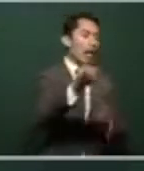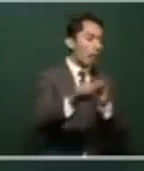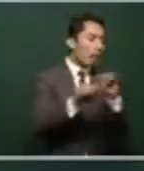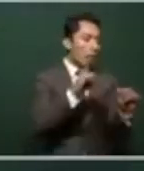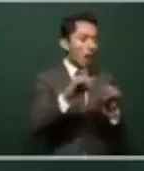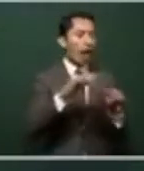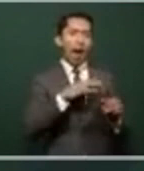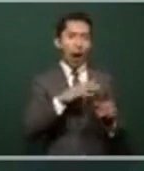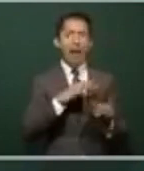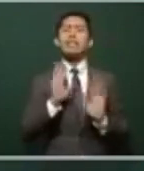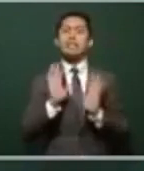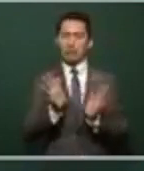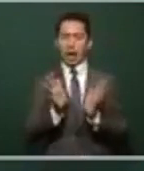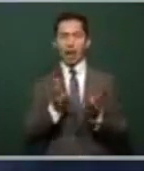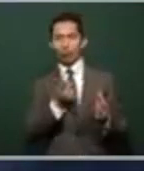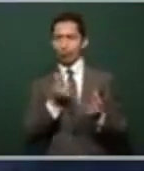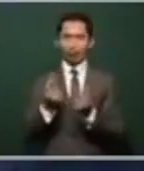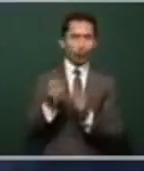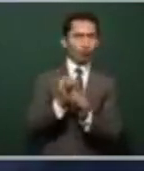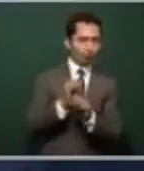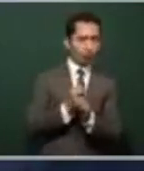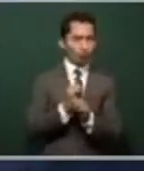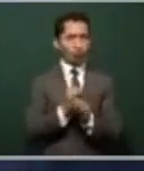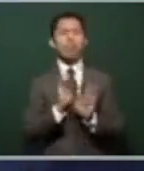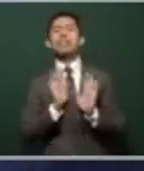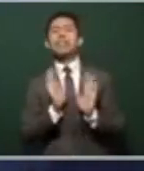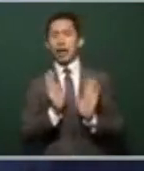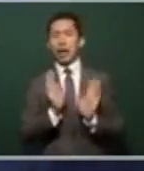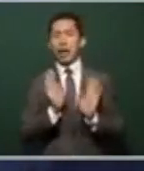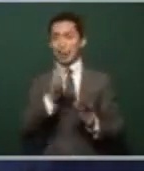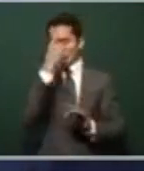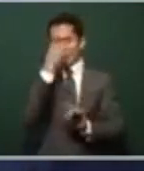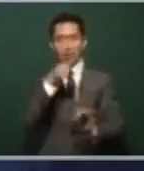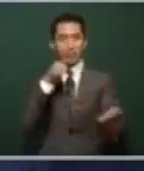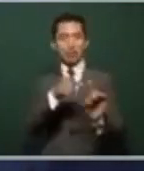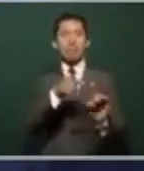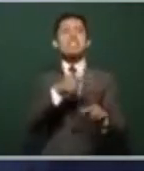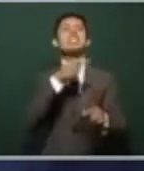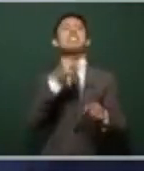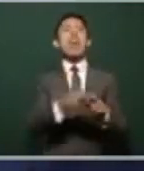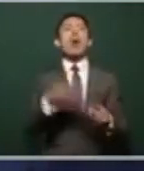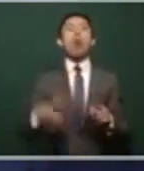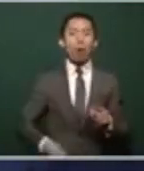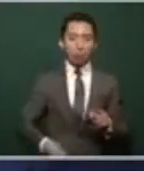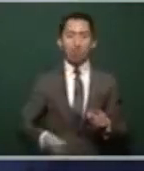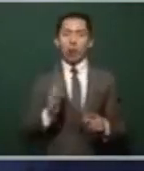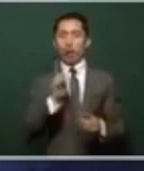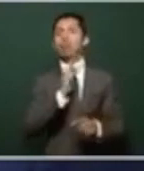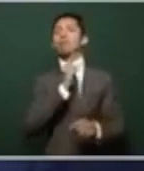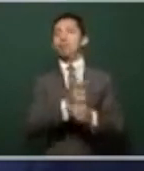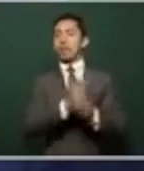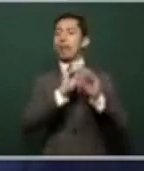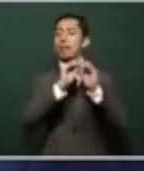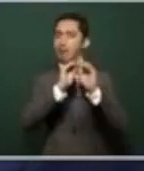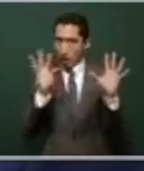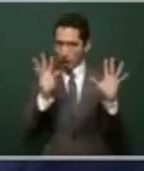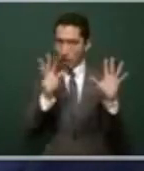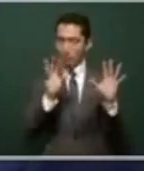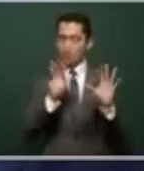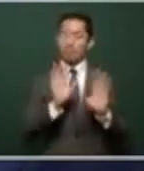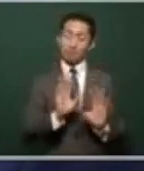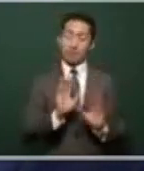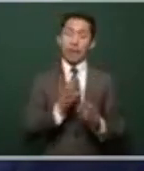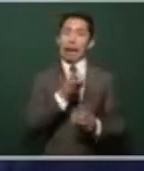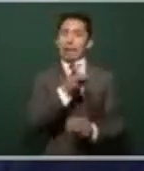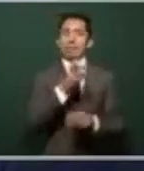está trabajando con ese propósito. Ahora, eso es lo más